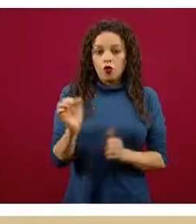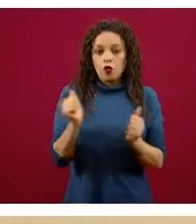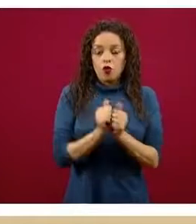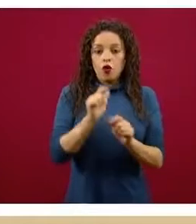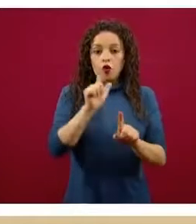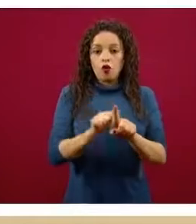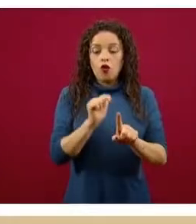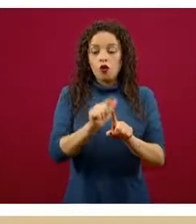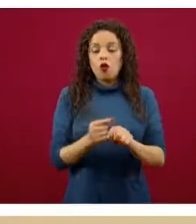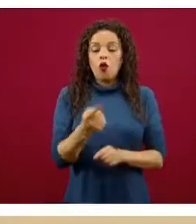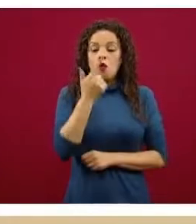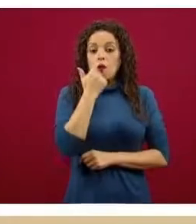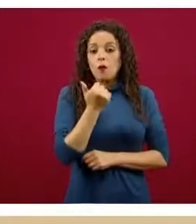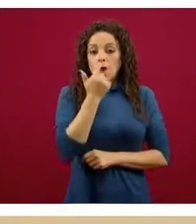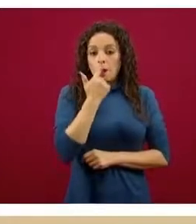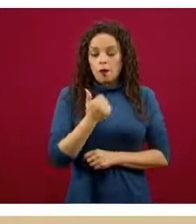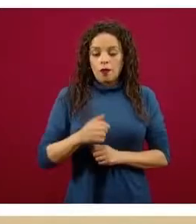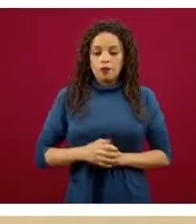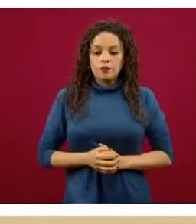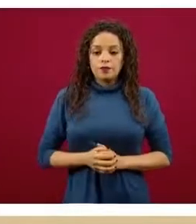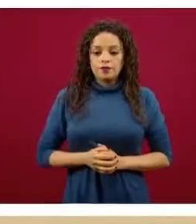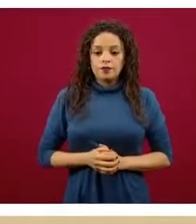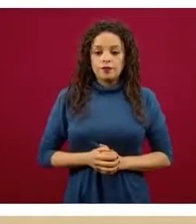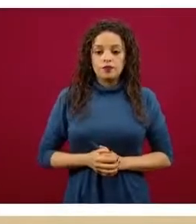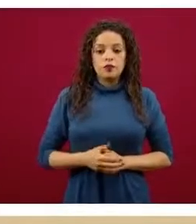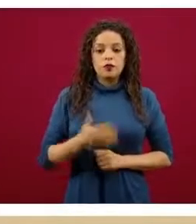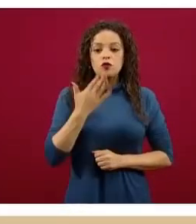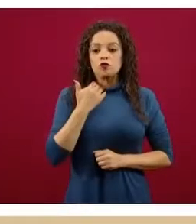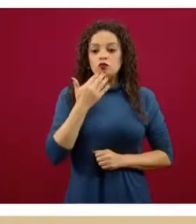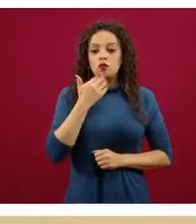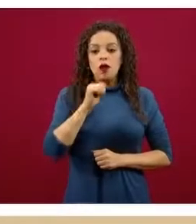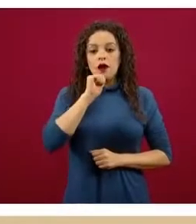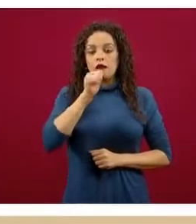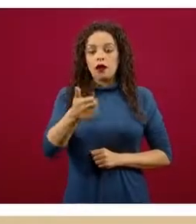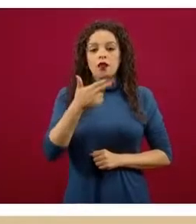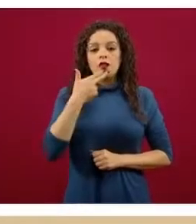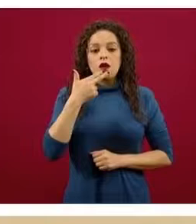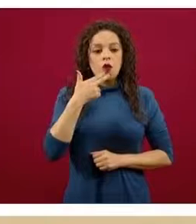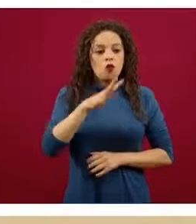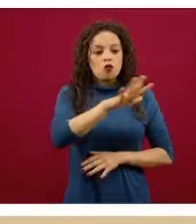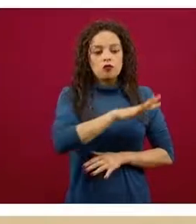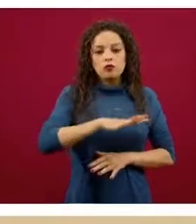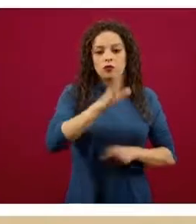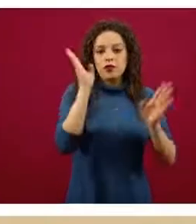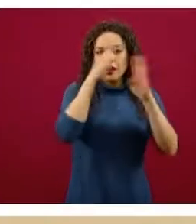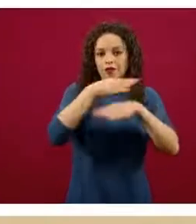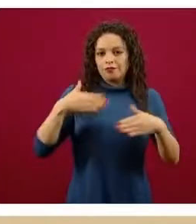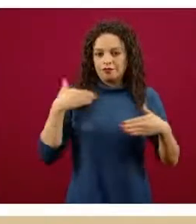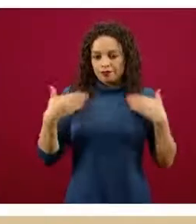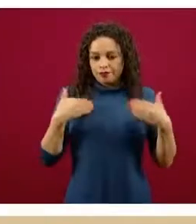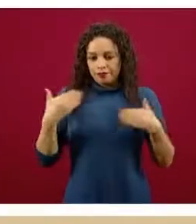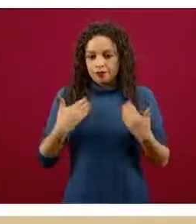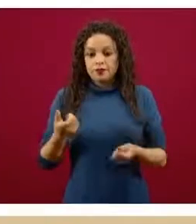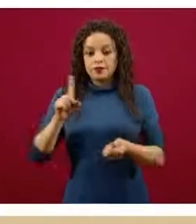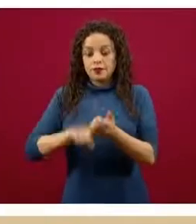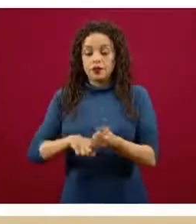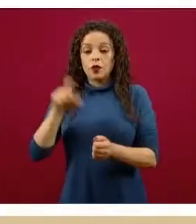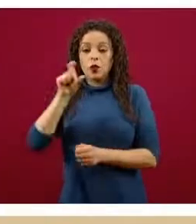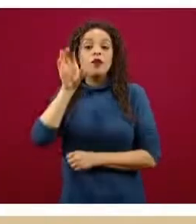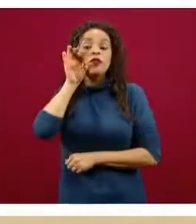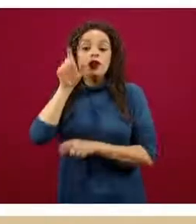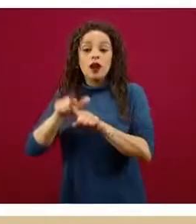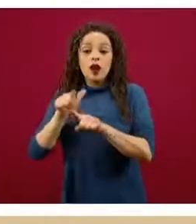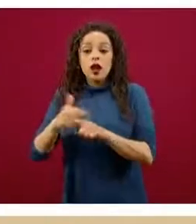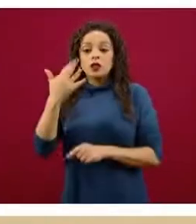rojo, sin áreas comunes, y 50% de ocupación con un 50% de aforo